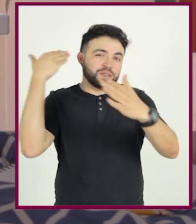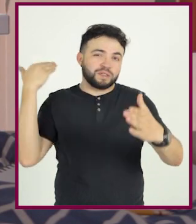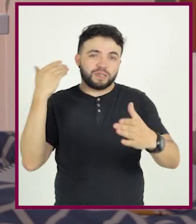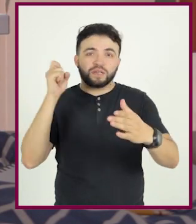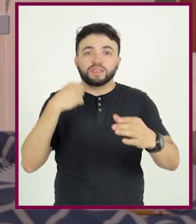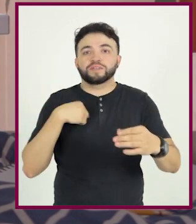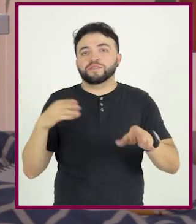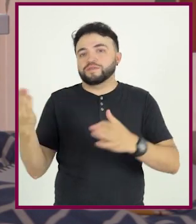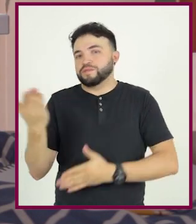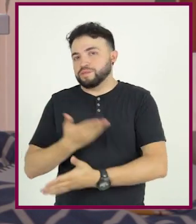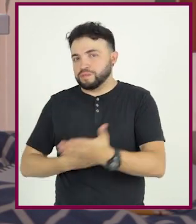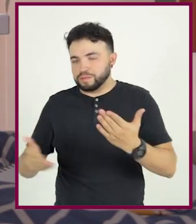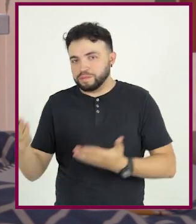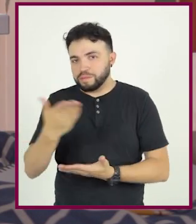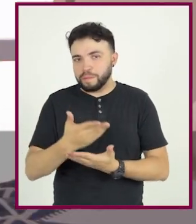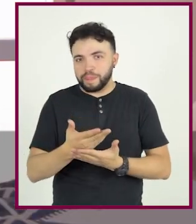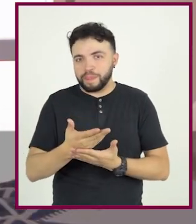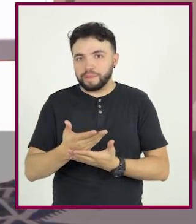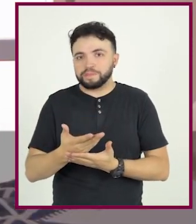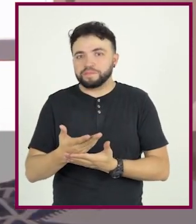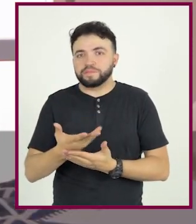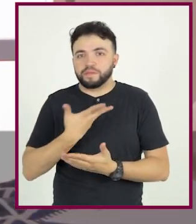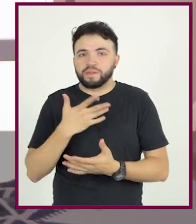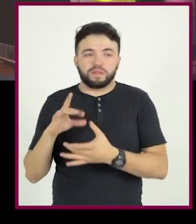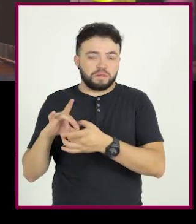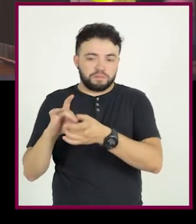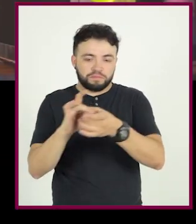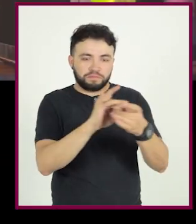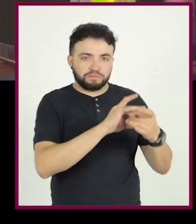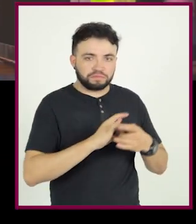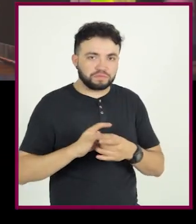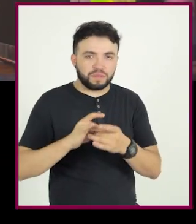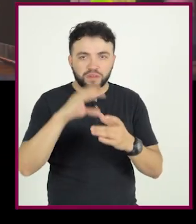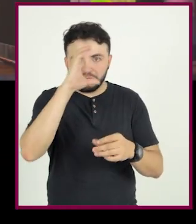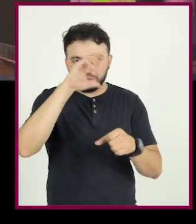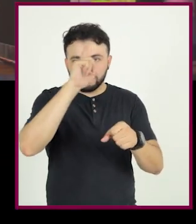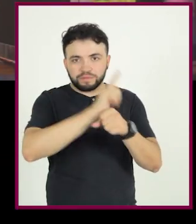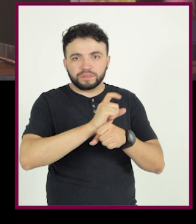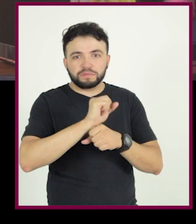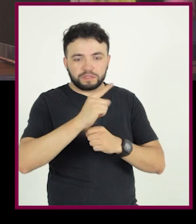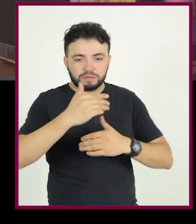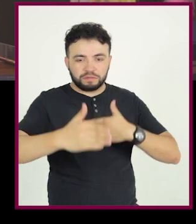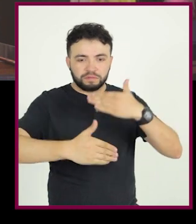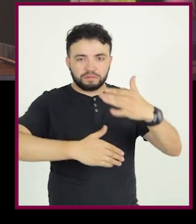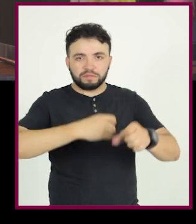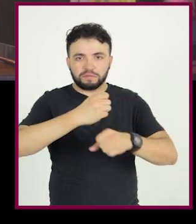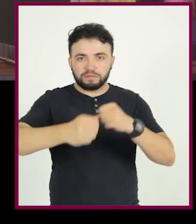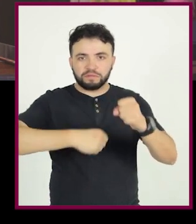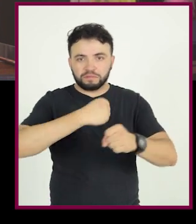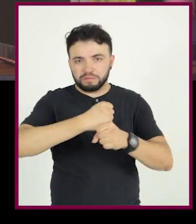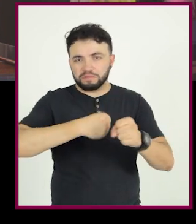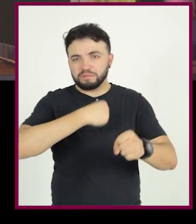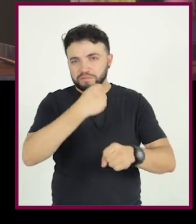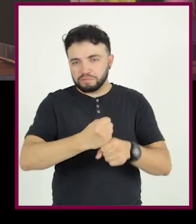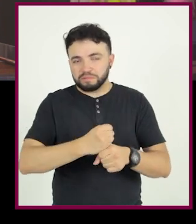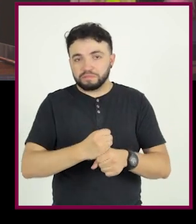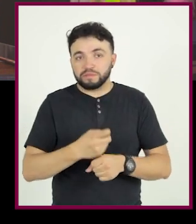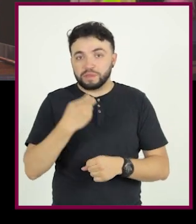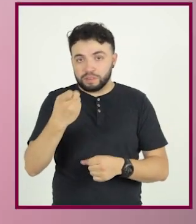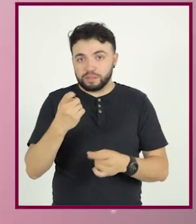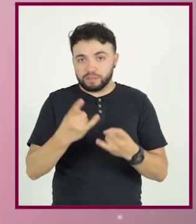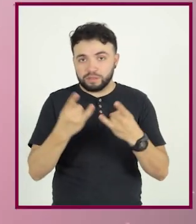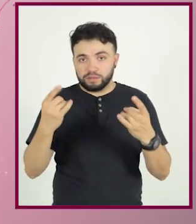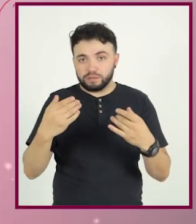el reconocimiento del pasado común que compartimos y en los lazos culturales que vamos creando con el paso de los